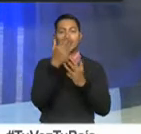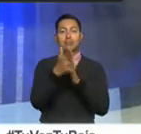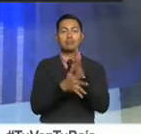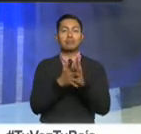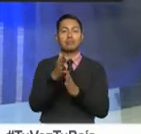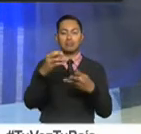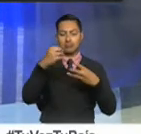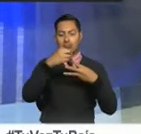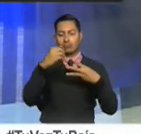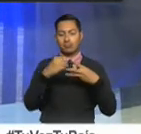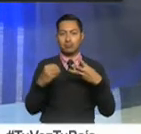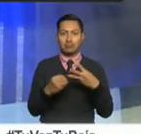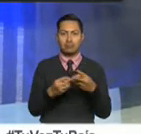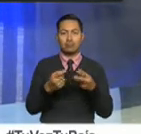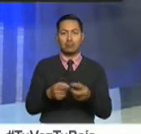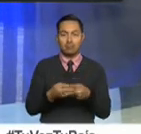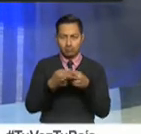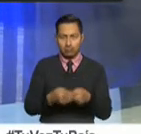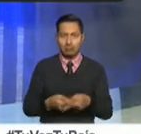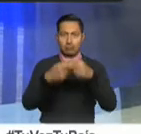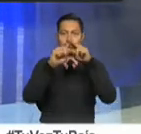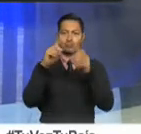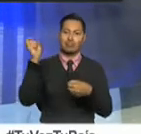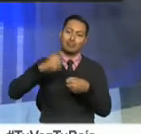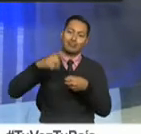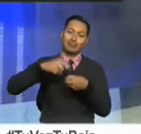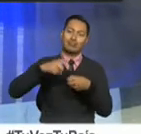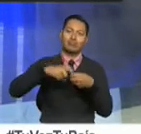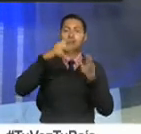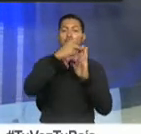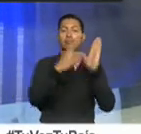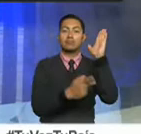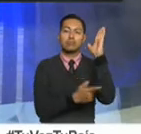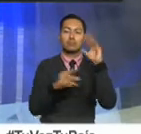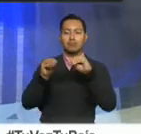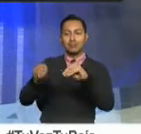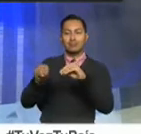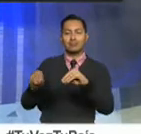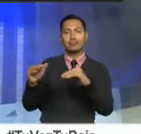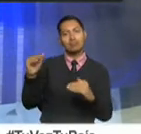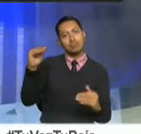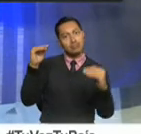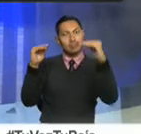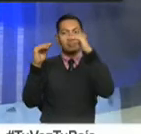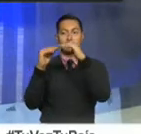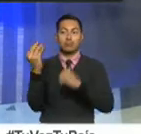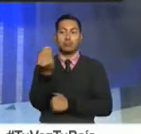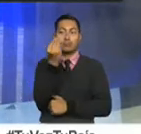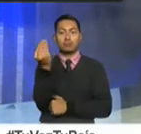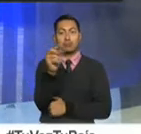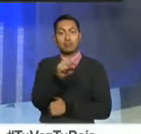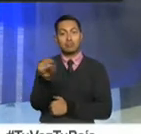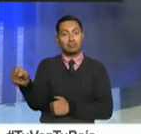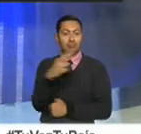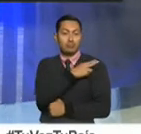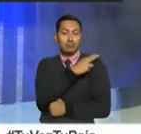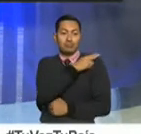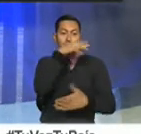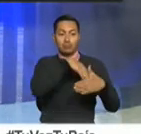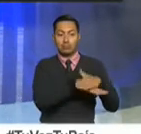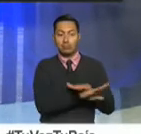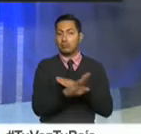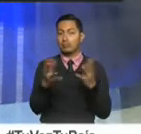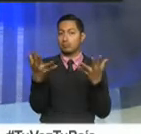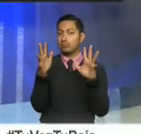apertura de las inscripciones al programa de nivelación general, sistema al que podrán inscribirse los jóvenes que postularon y no obtuvieron un cupo para acceder